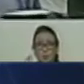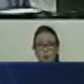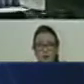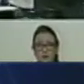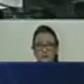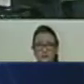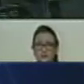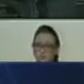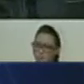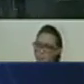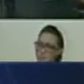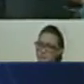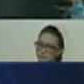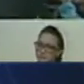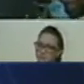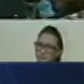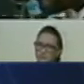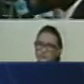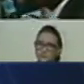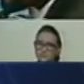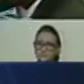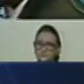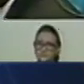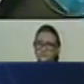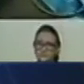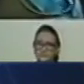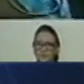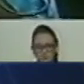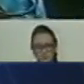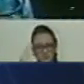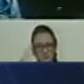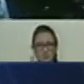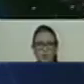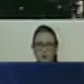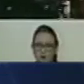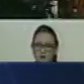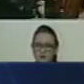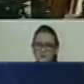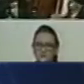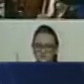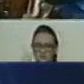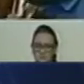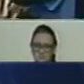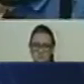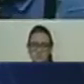Humildemente, lo digo, humildemente, porque nosotros sabemos ganar y sabemos perder.